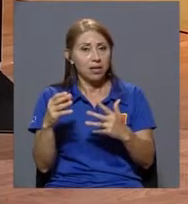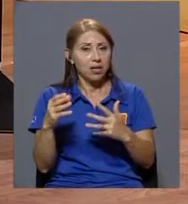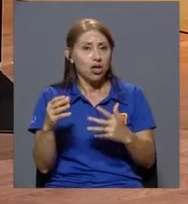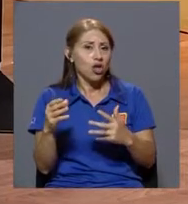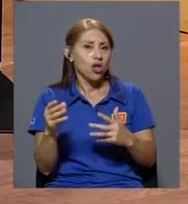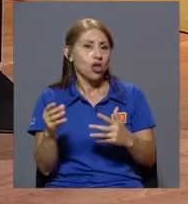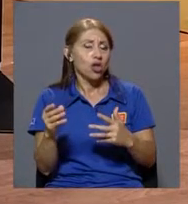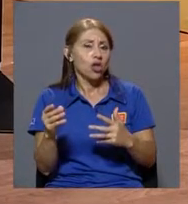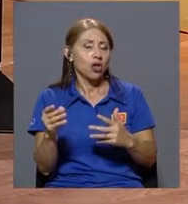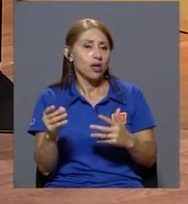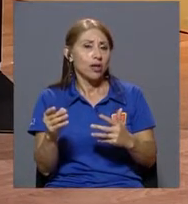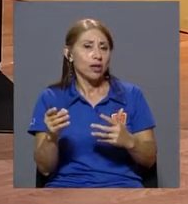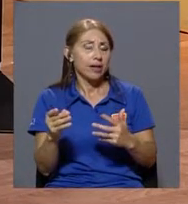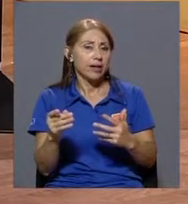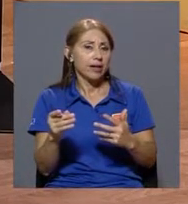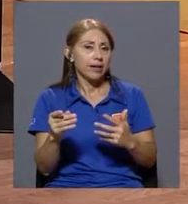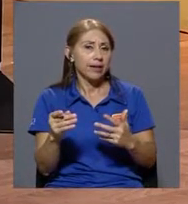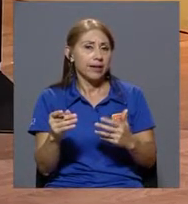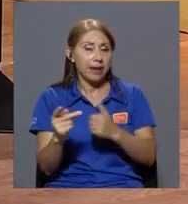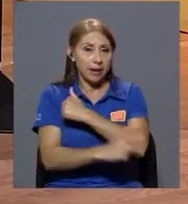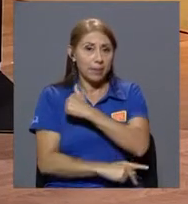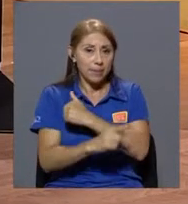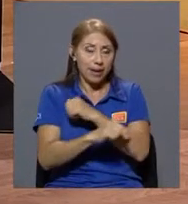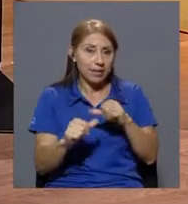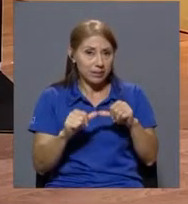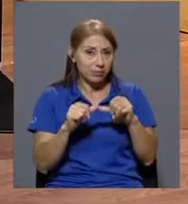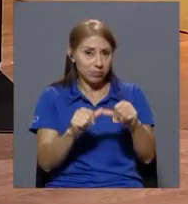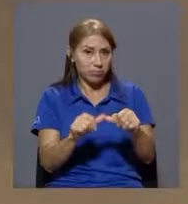no de otra manera,